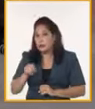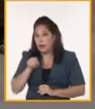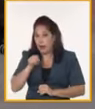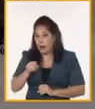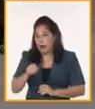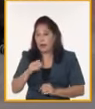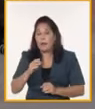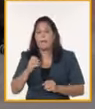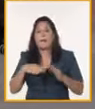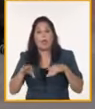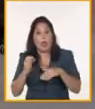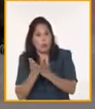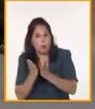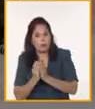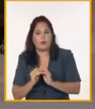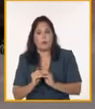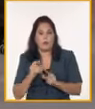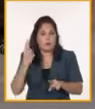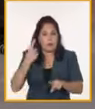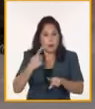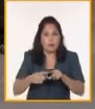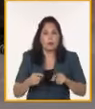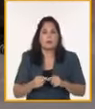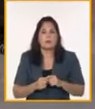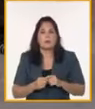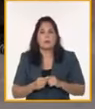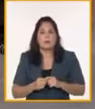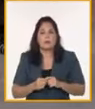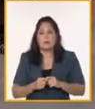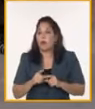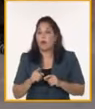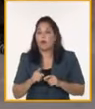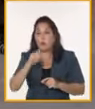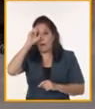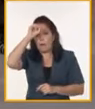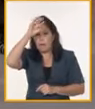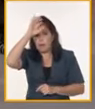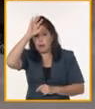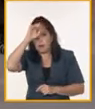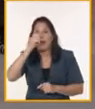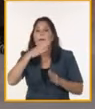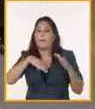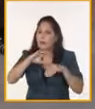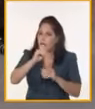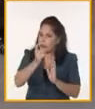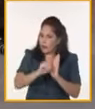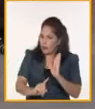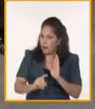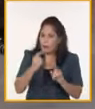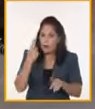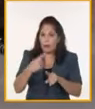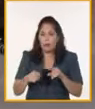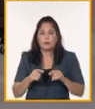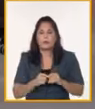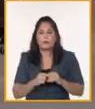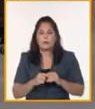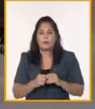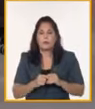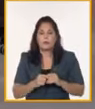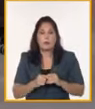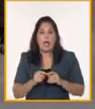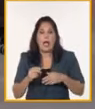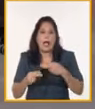minet está el que ejerce el que ejerce la minería y bueno es con el Ministerio de energía está el que hace determinadas